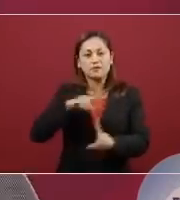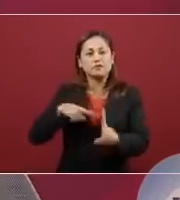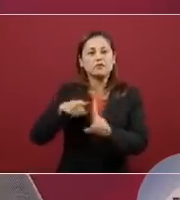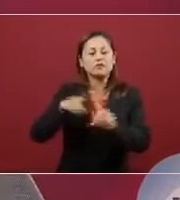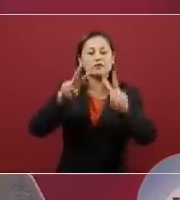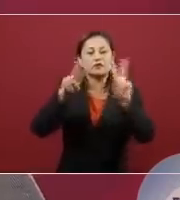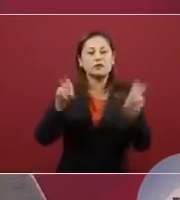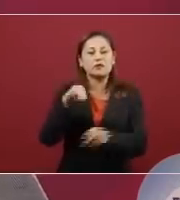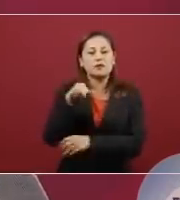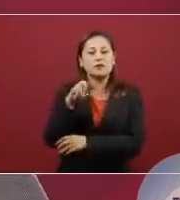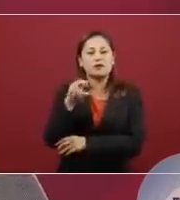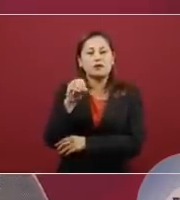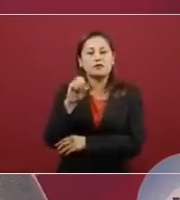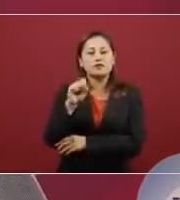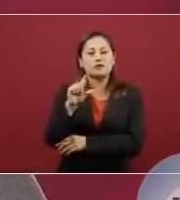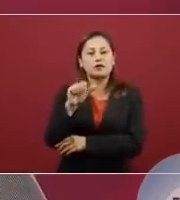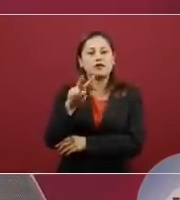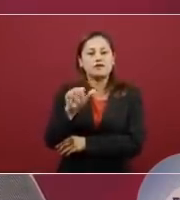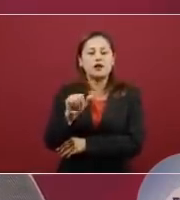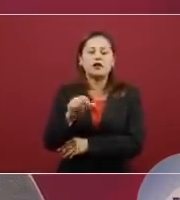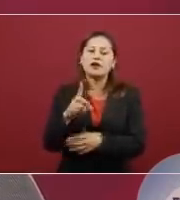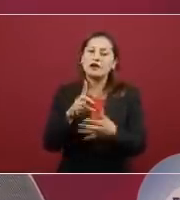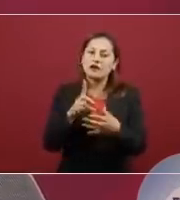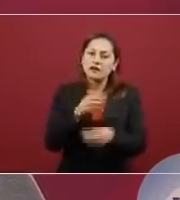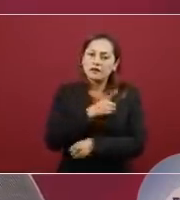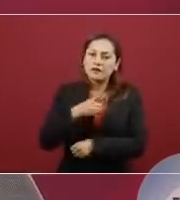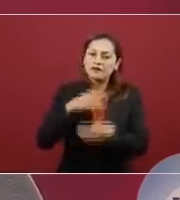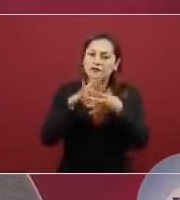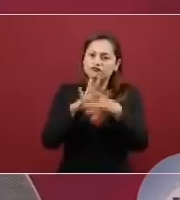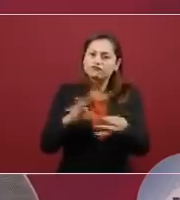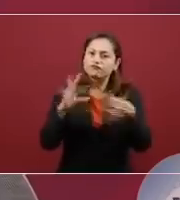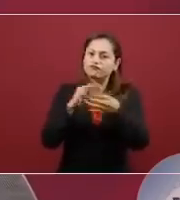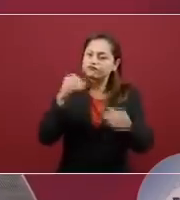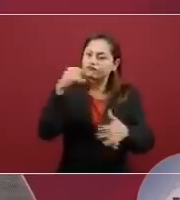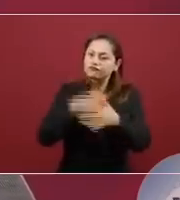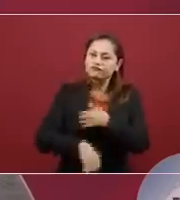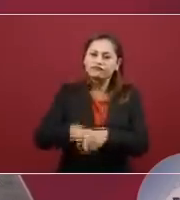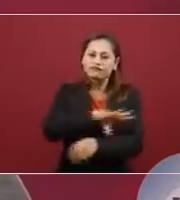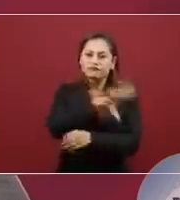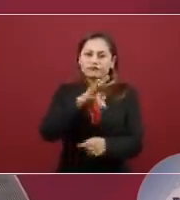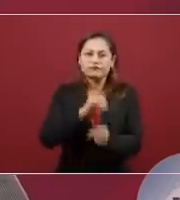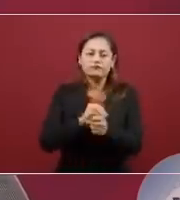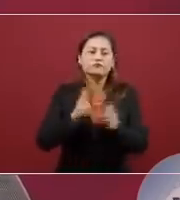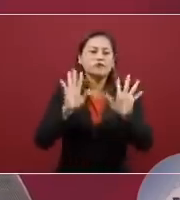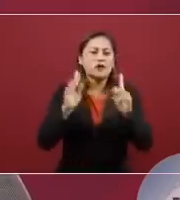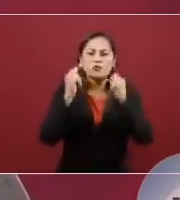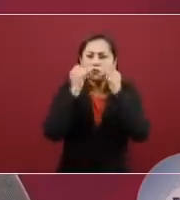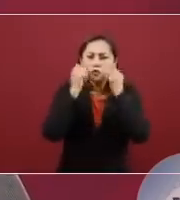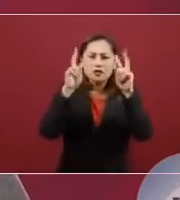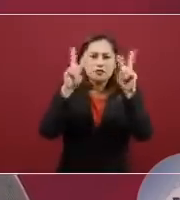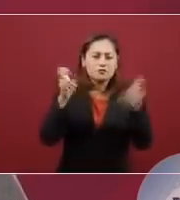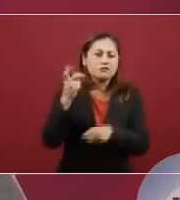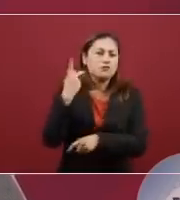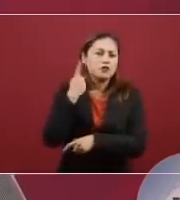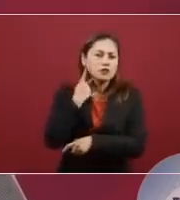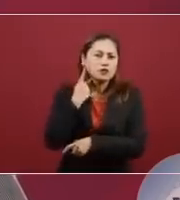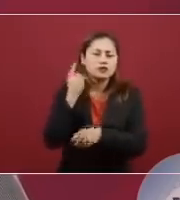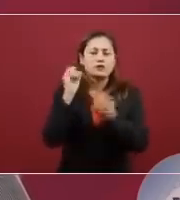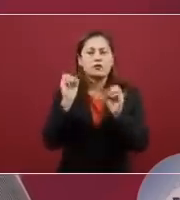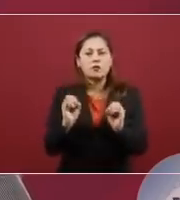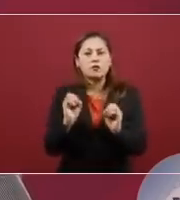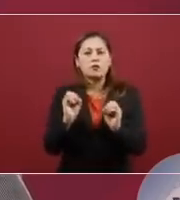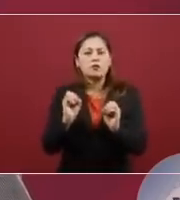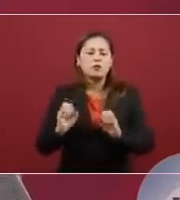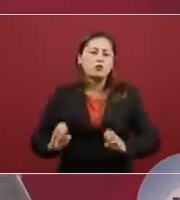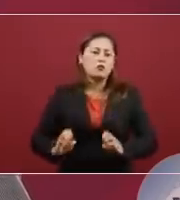ser desahogadas. Ninguna debe quedar pendiente, independiente de que la motivación sea política o en un atentado